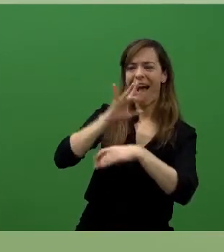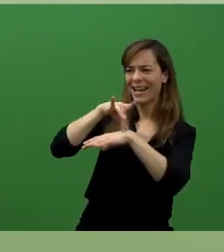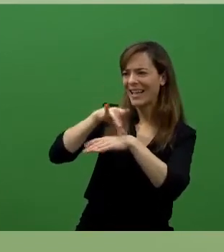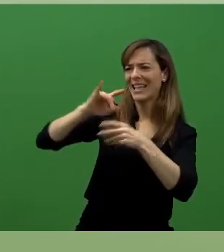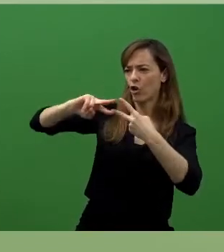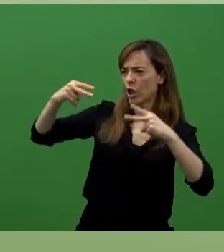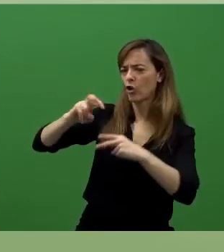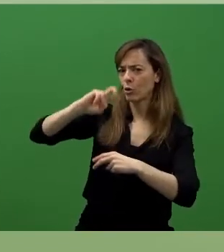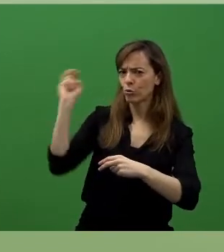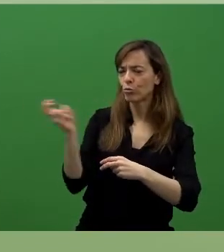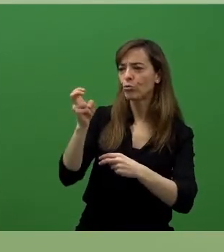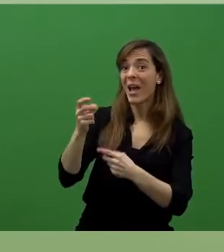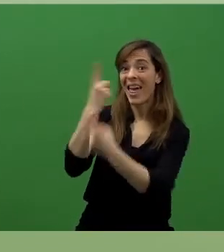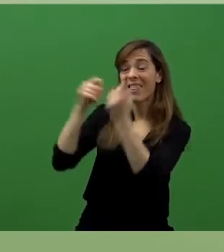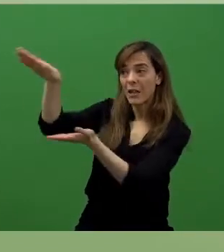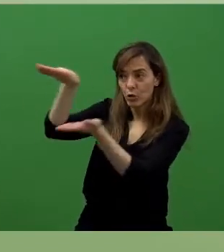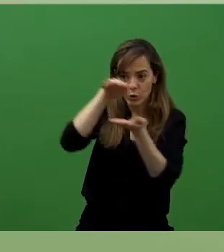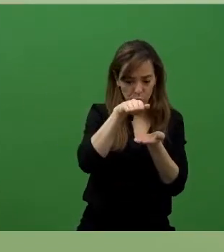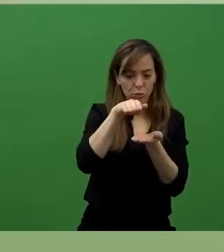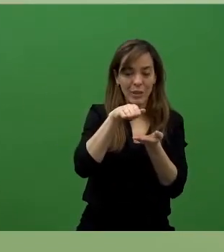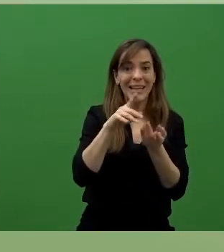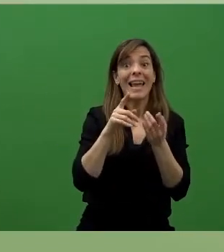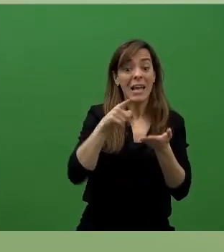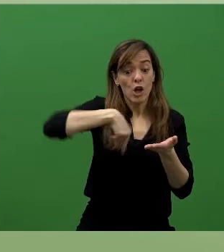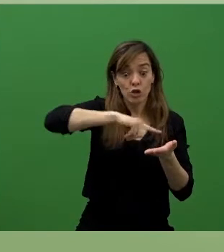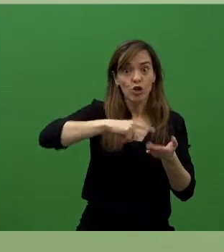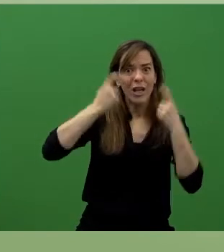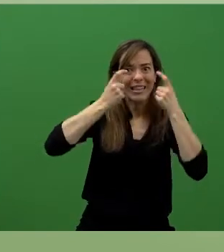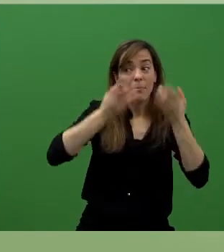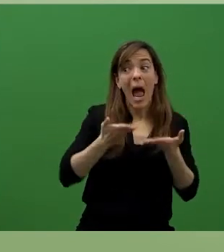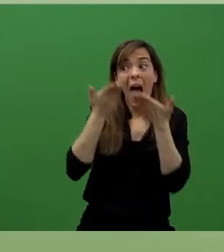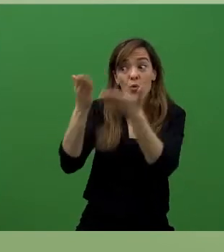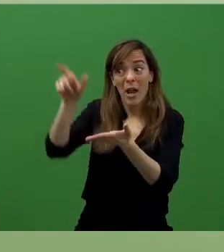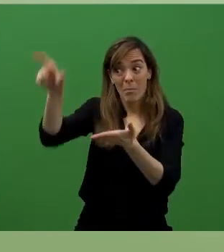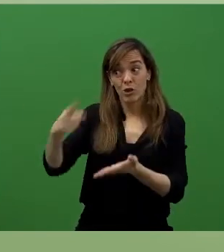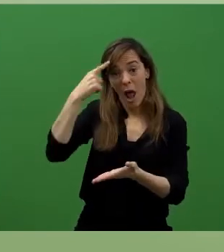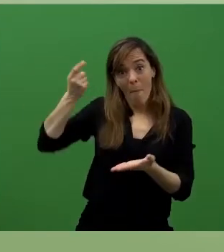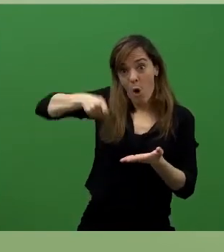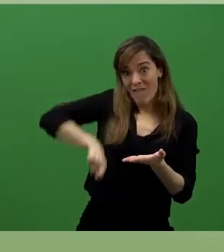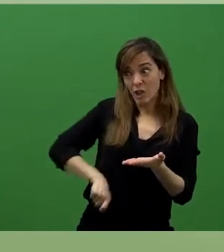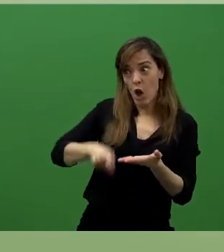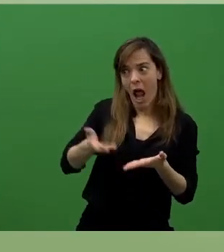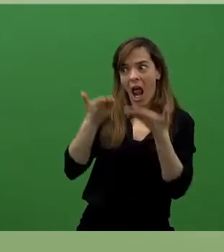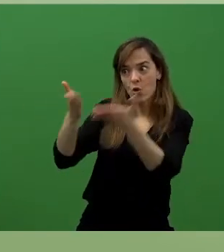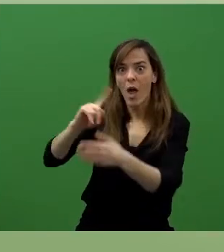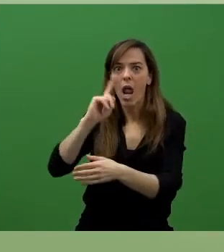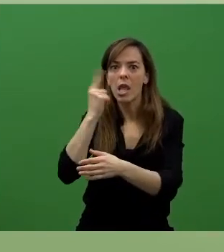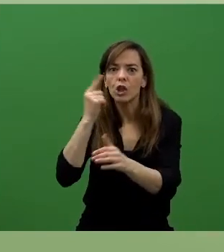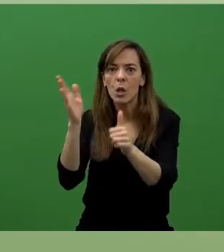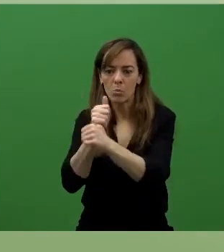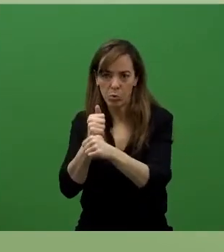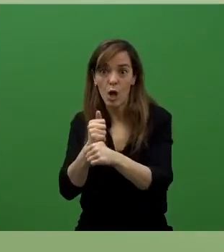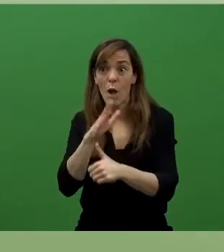datos genómicos e intentar ayudar al clínico a llegar a un diagnóstico para generalmente casos muy difíciles